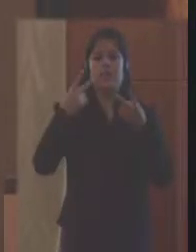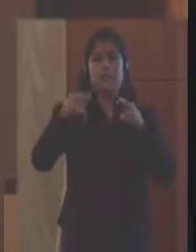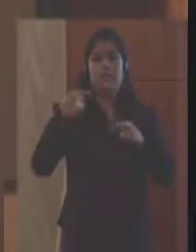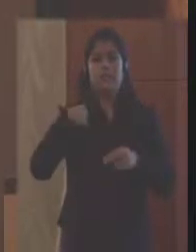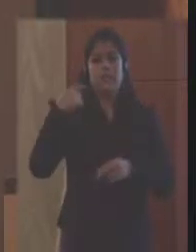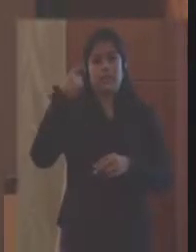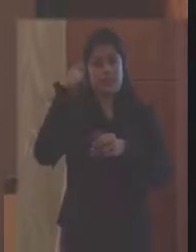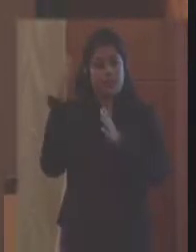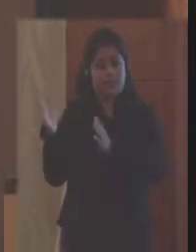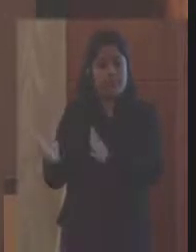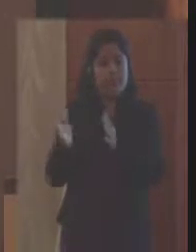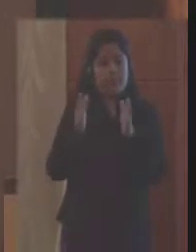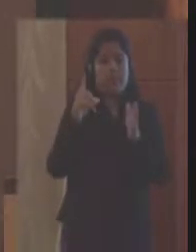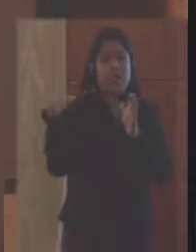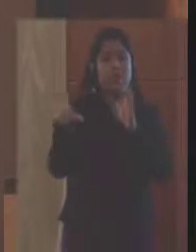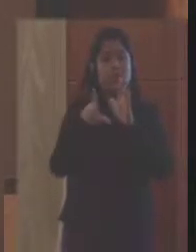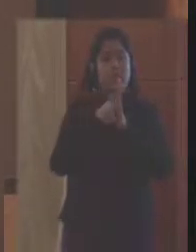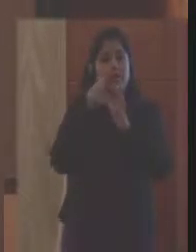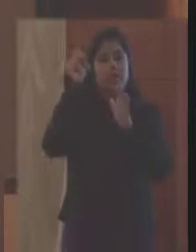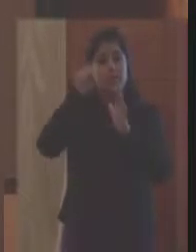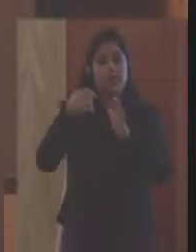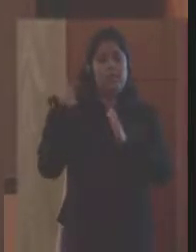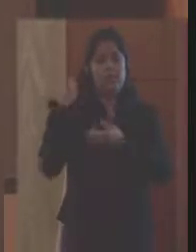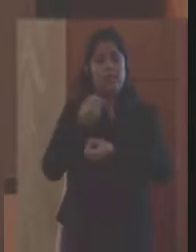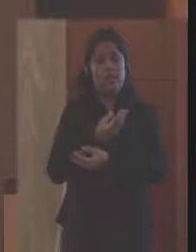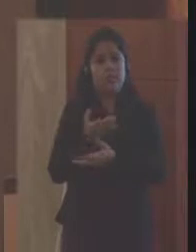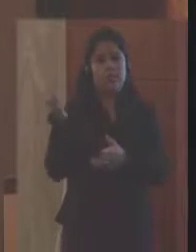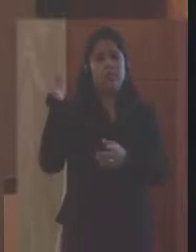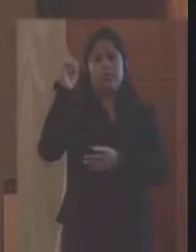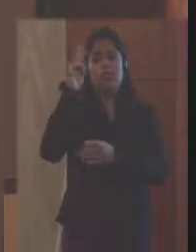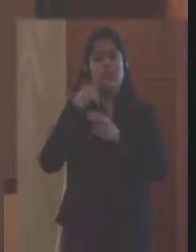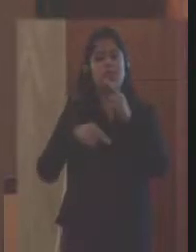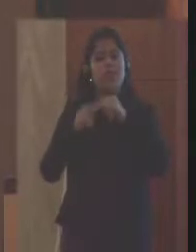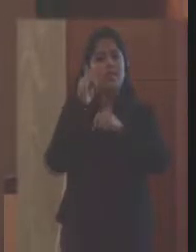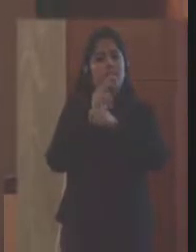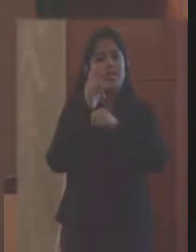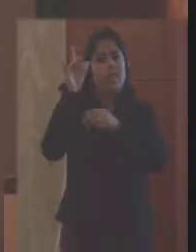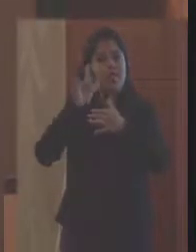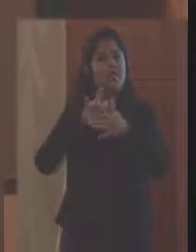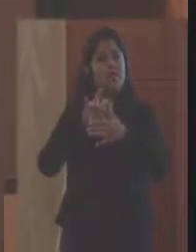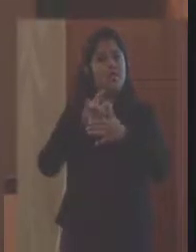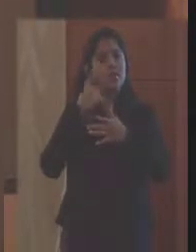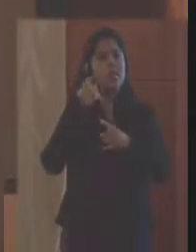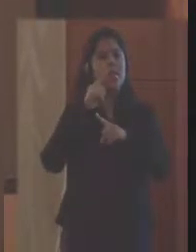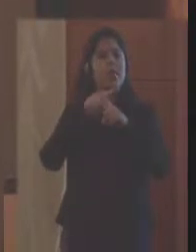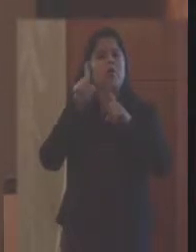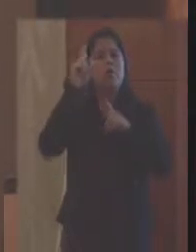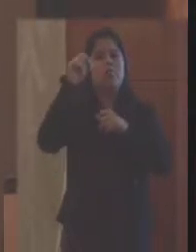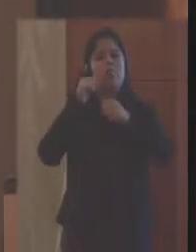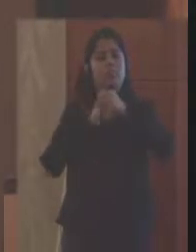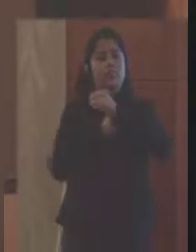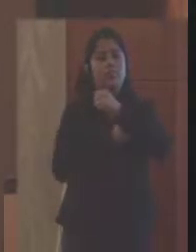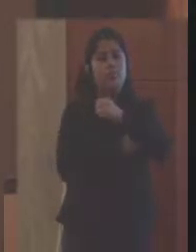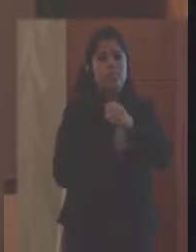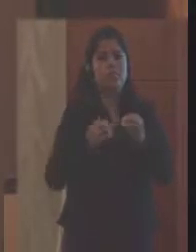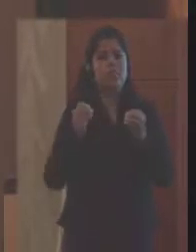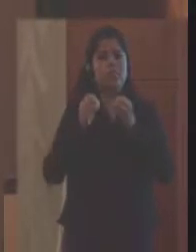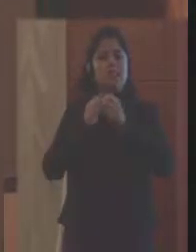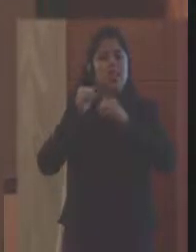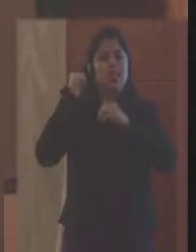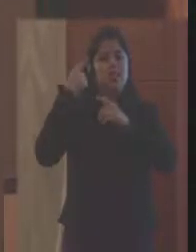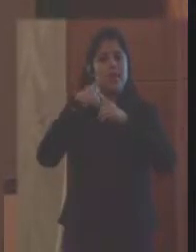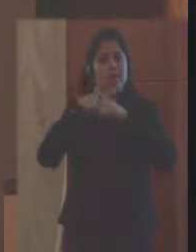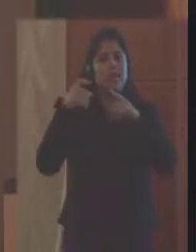a la par de esta ley se creara una unidad nacional de gestión de riesgo, pero con una estructura de